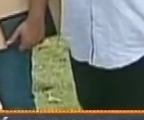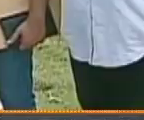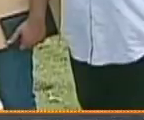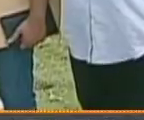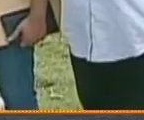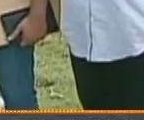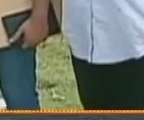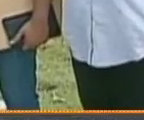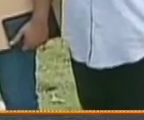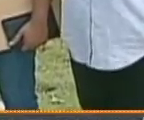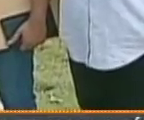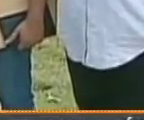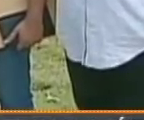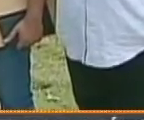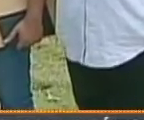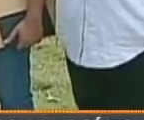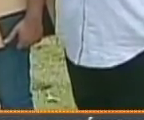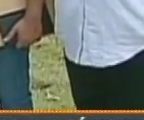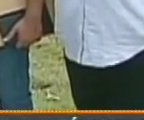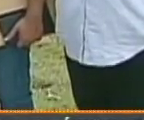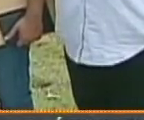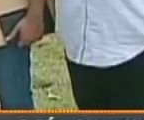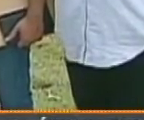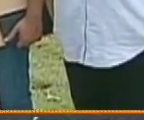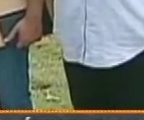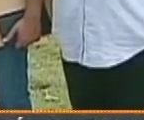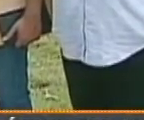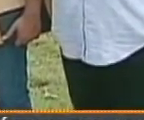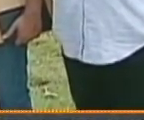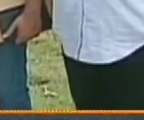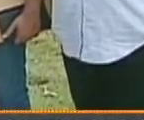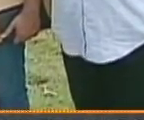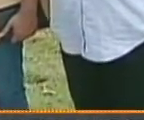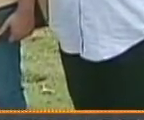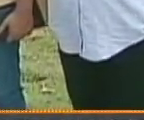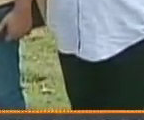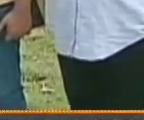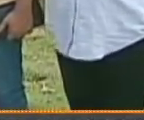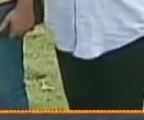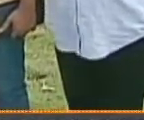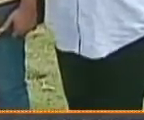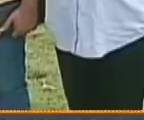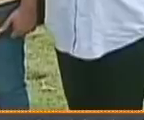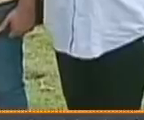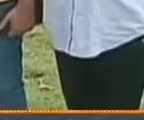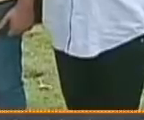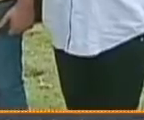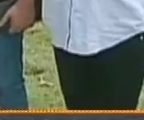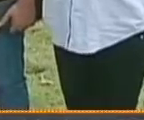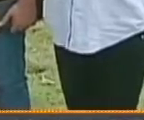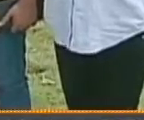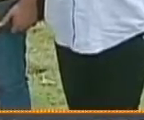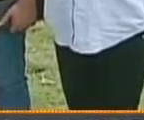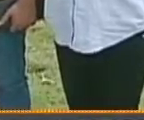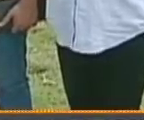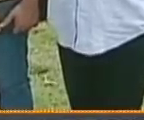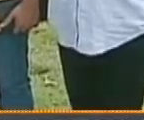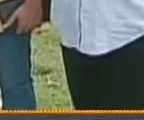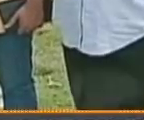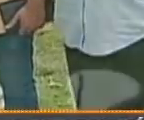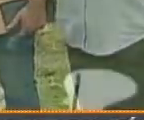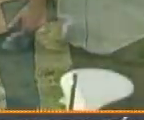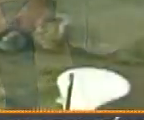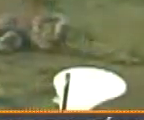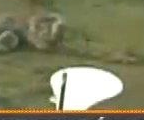Este Bolívar. Aquí toda esta región que ha venido construyéndose. Estoy con nuestro gobernador, compañero